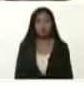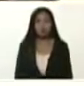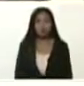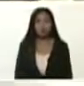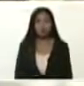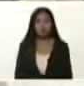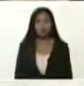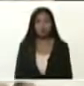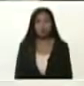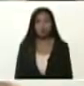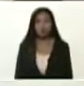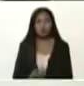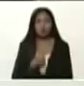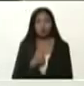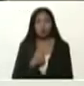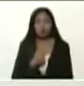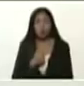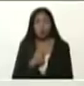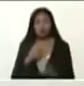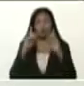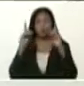que he decidido